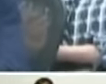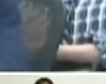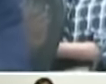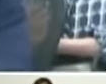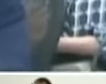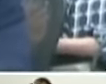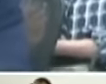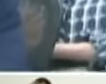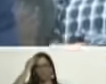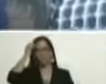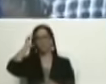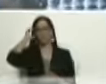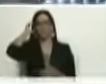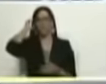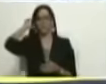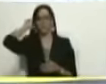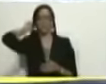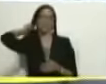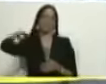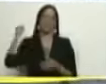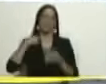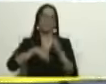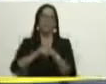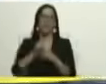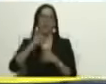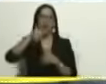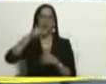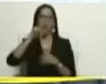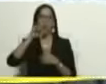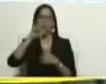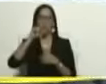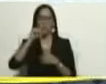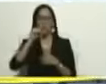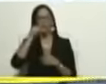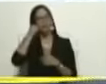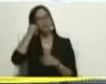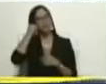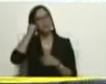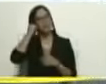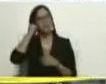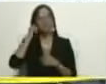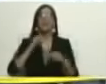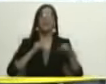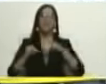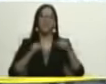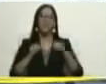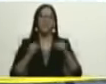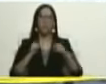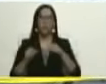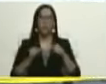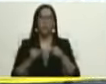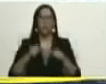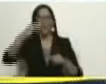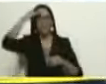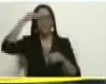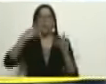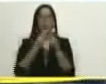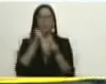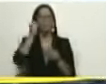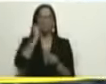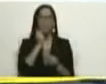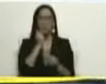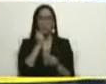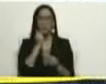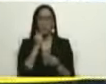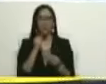fue a Junín y dirigió en la distancia el ejército junto a Antonio José de Sucre en